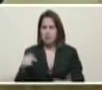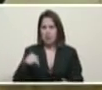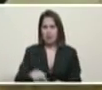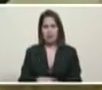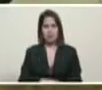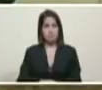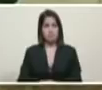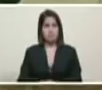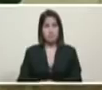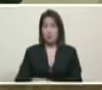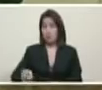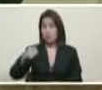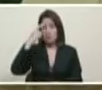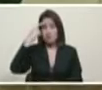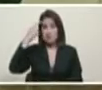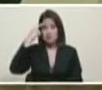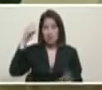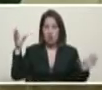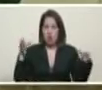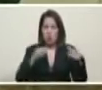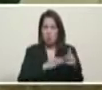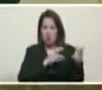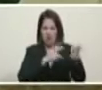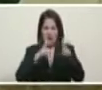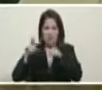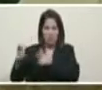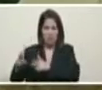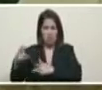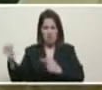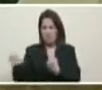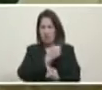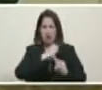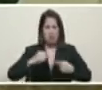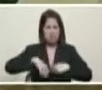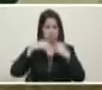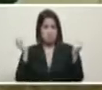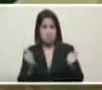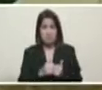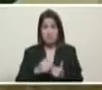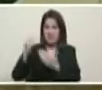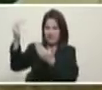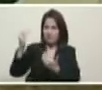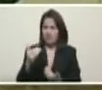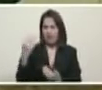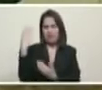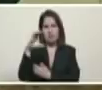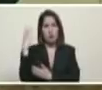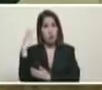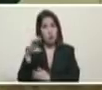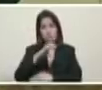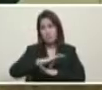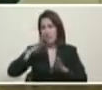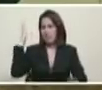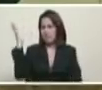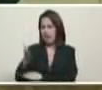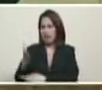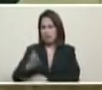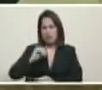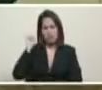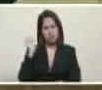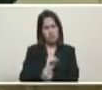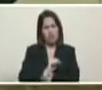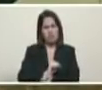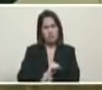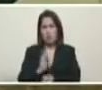Deben saber los grupos armados violentos que se vengan de Colombia que he decretado